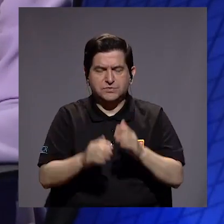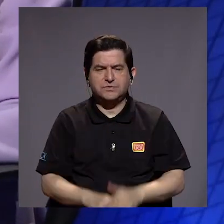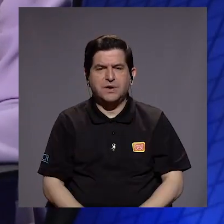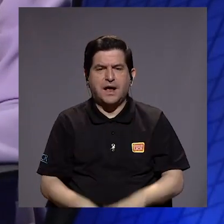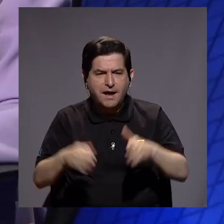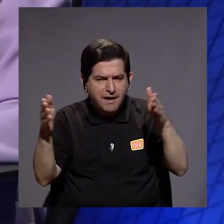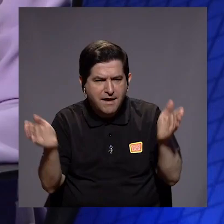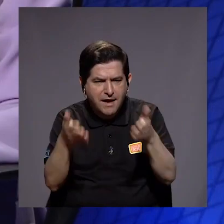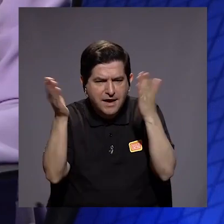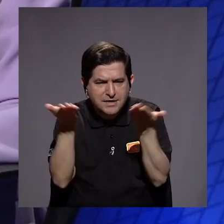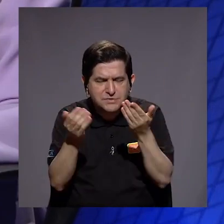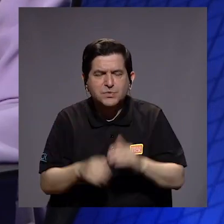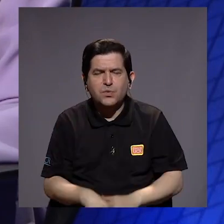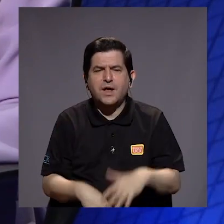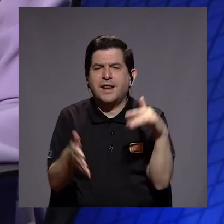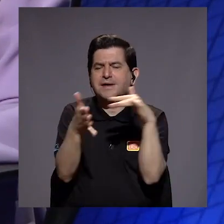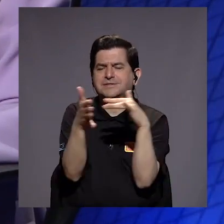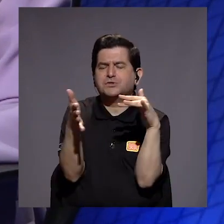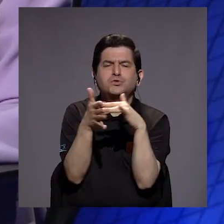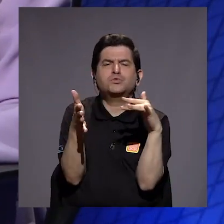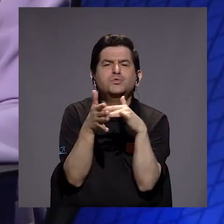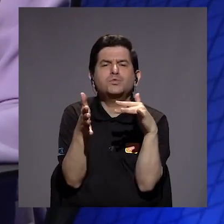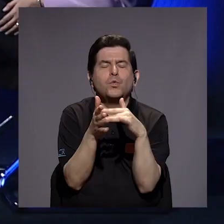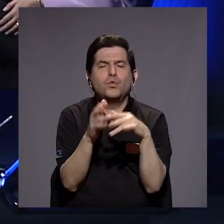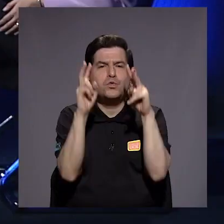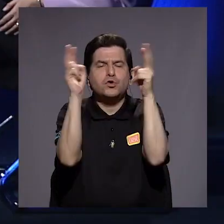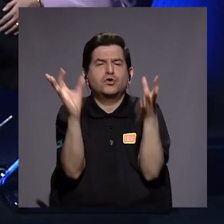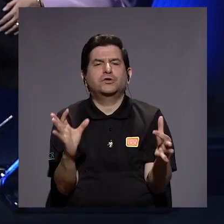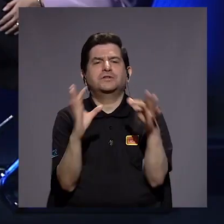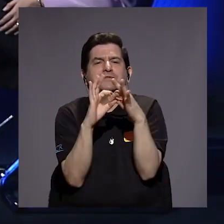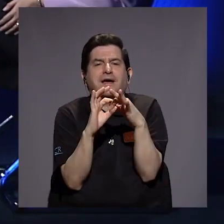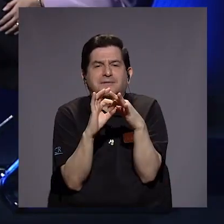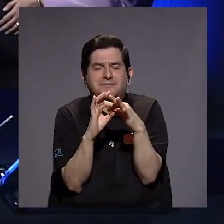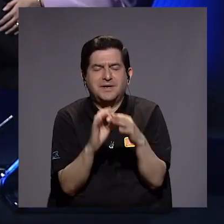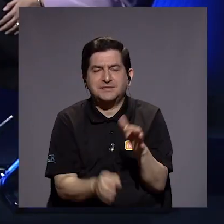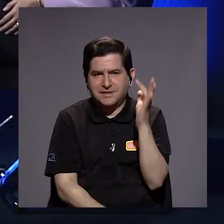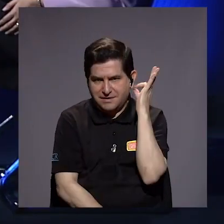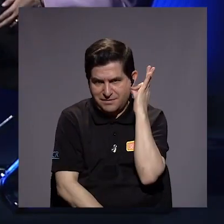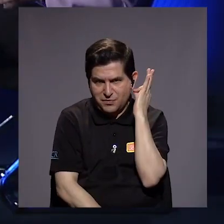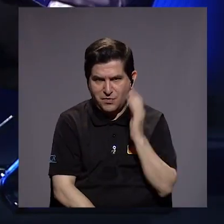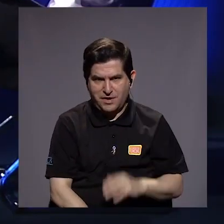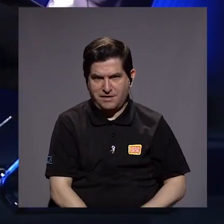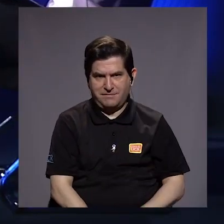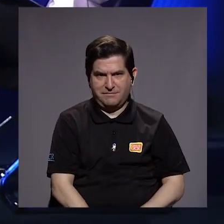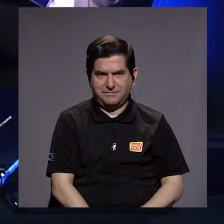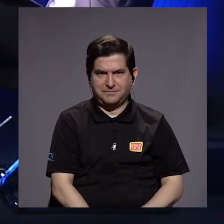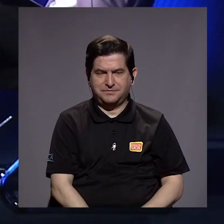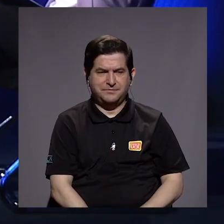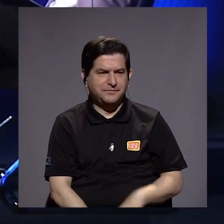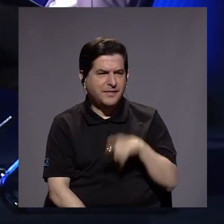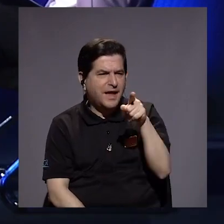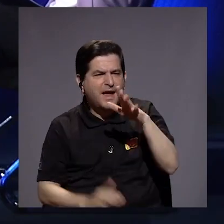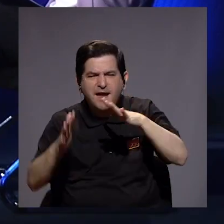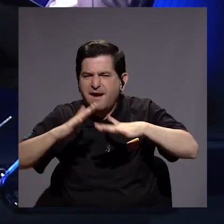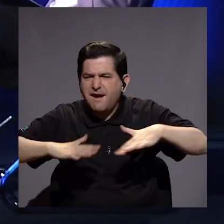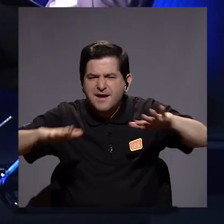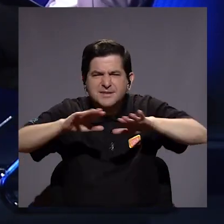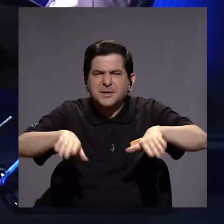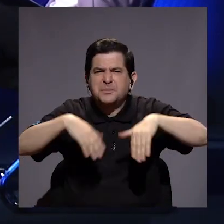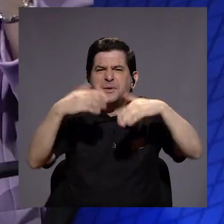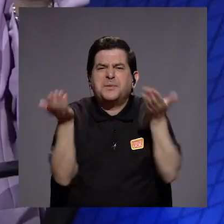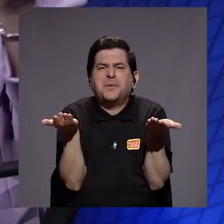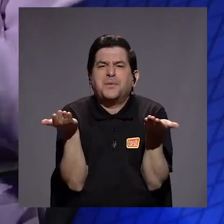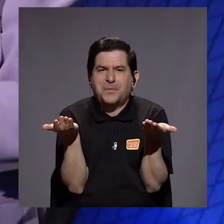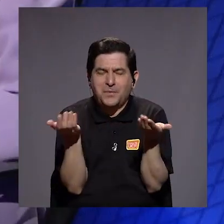le promueve el estudio por temas relacionados también con la mujer. ¿Cómo era ese